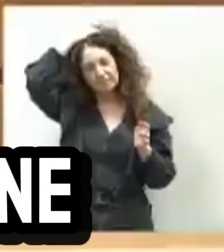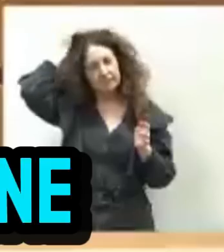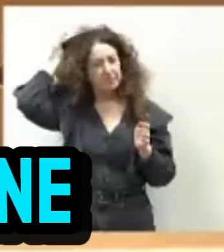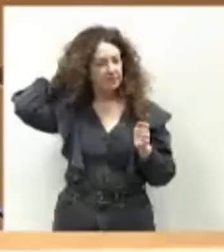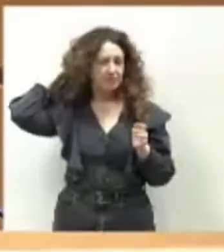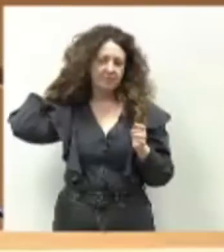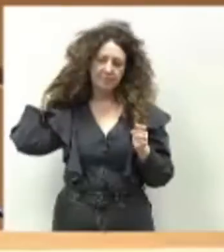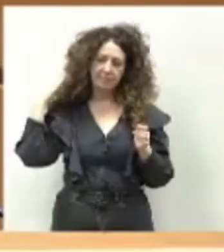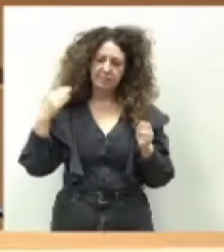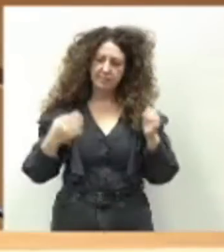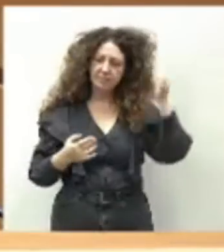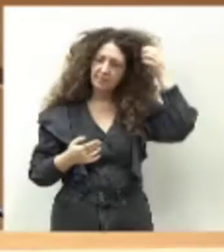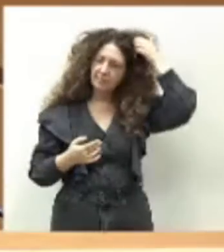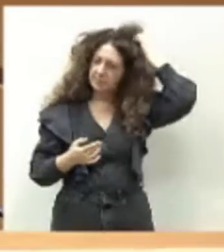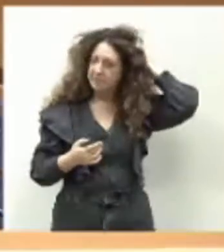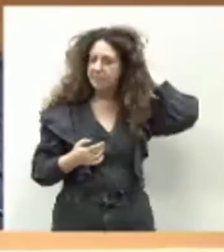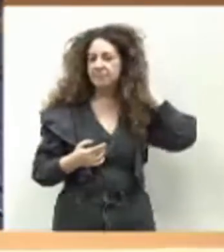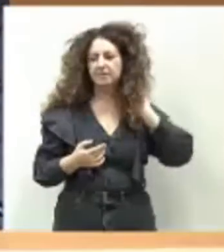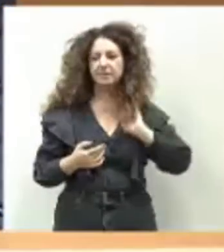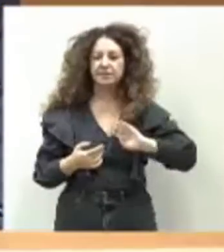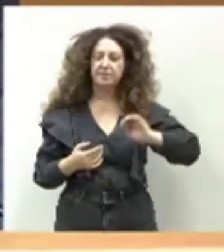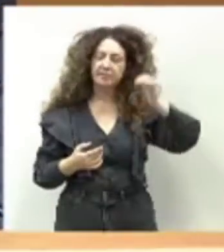Senadora Gallego, tiene la palabra.